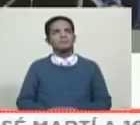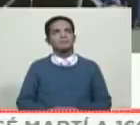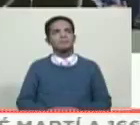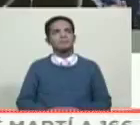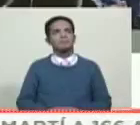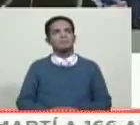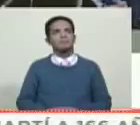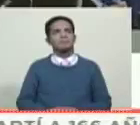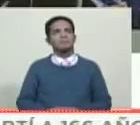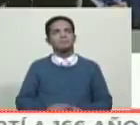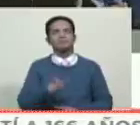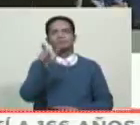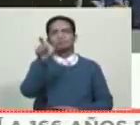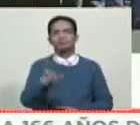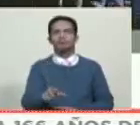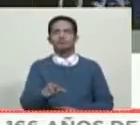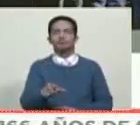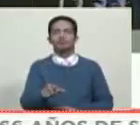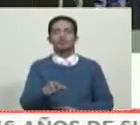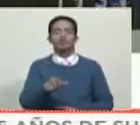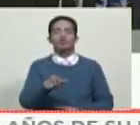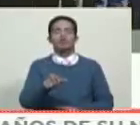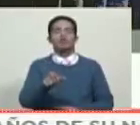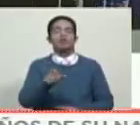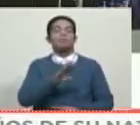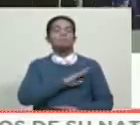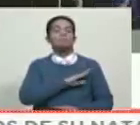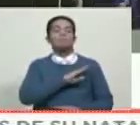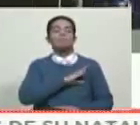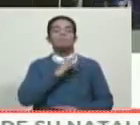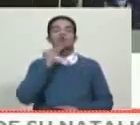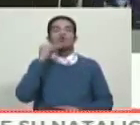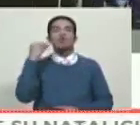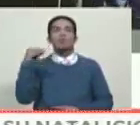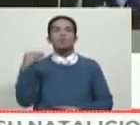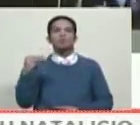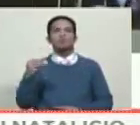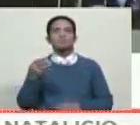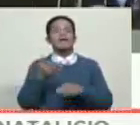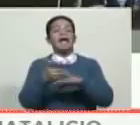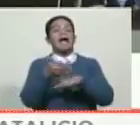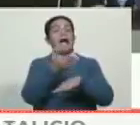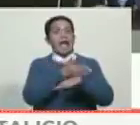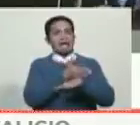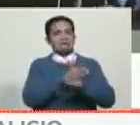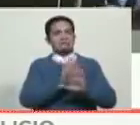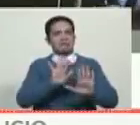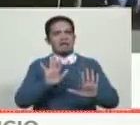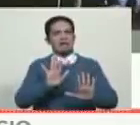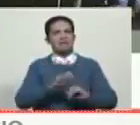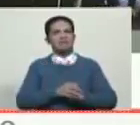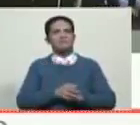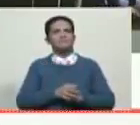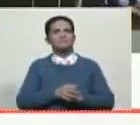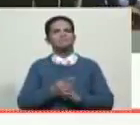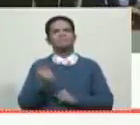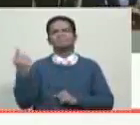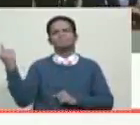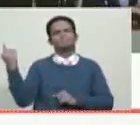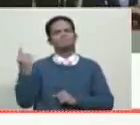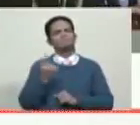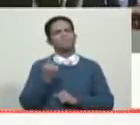Kaiber. De la juventud. Pero antes vamos a recibir a nuestra